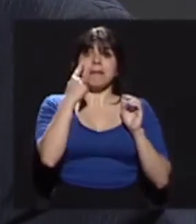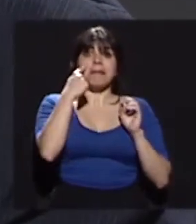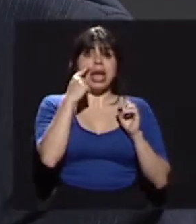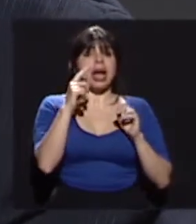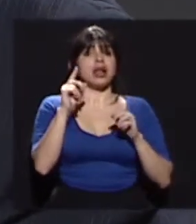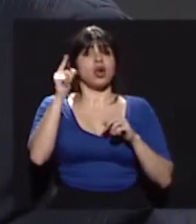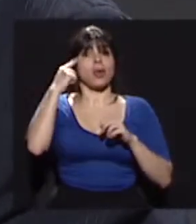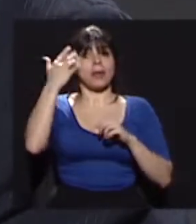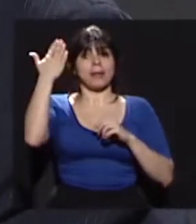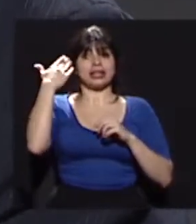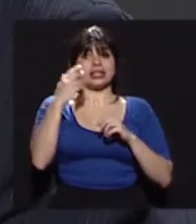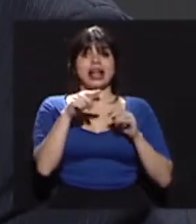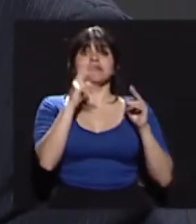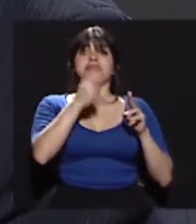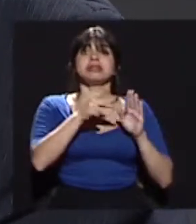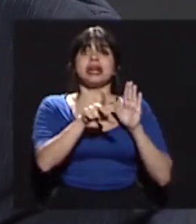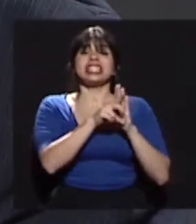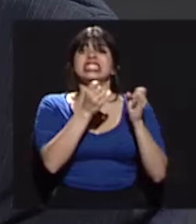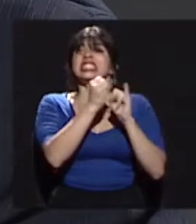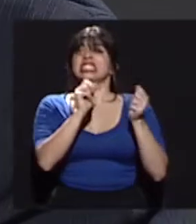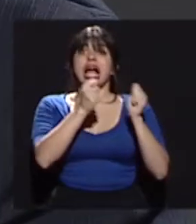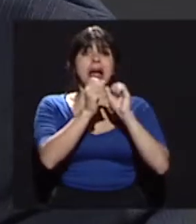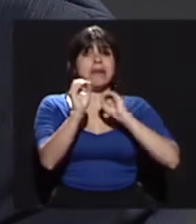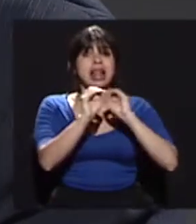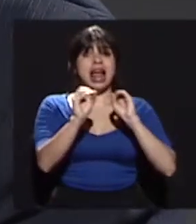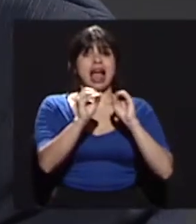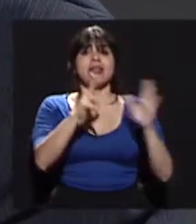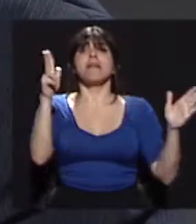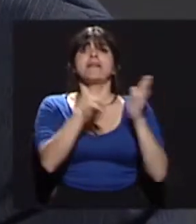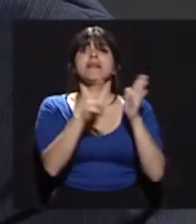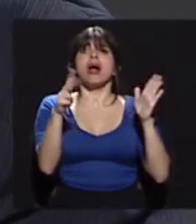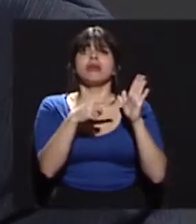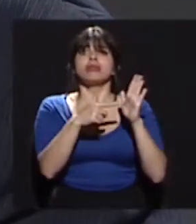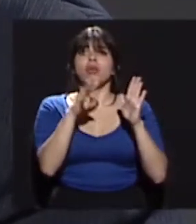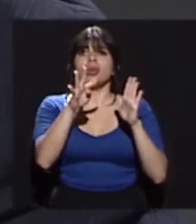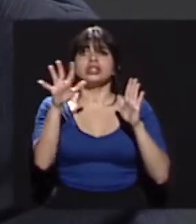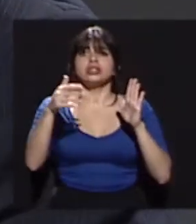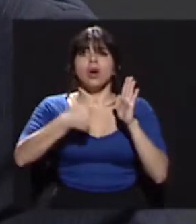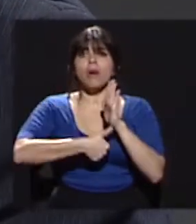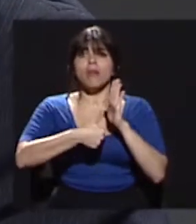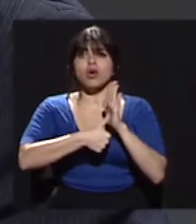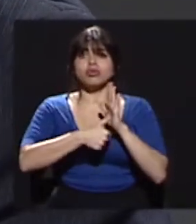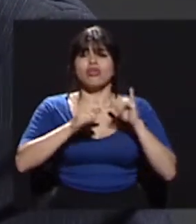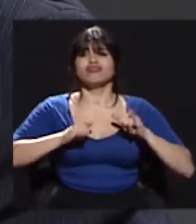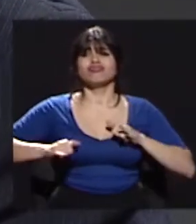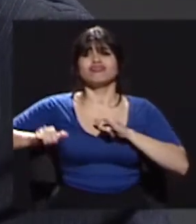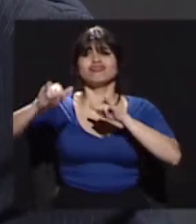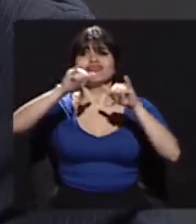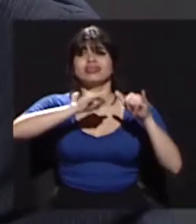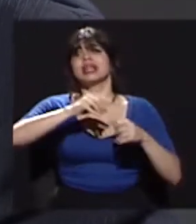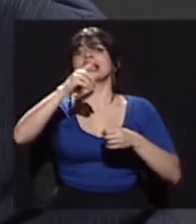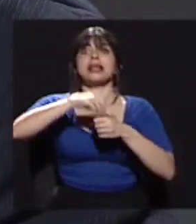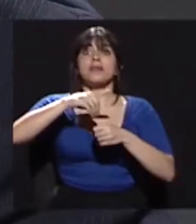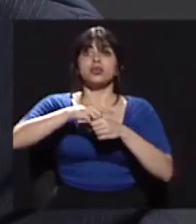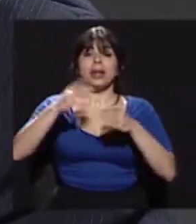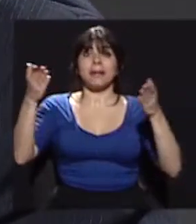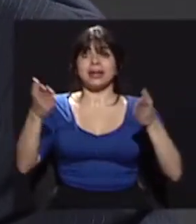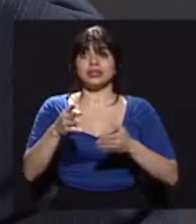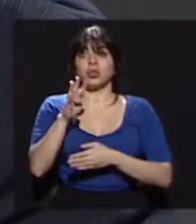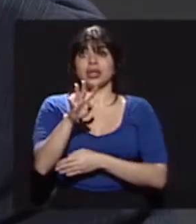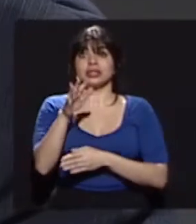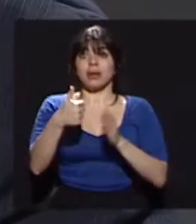ahora se había probado primero con 45 votos la unanimidad de los diputados presentes